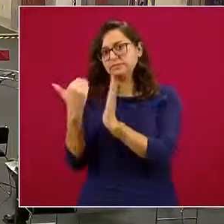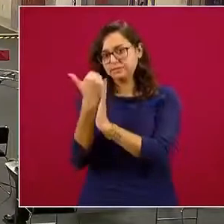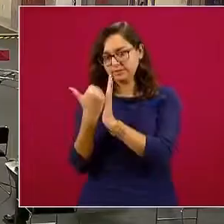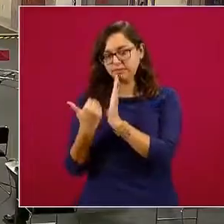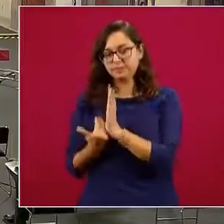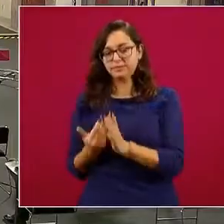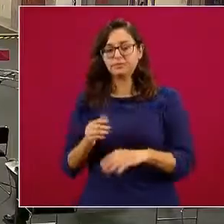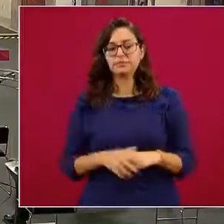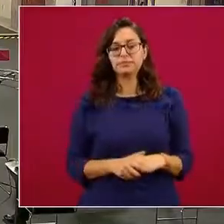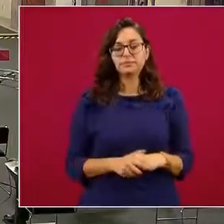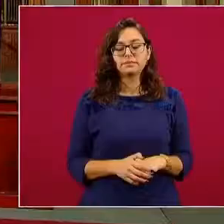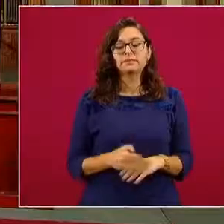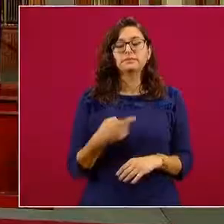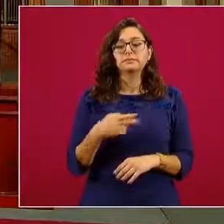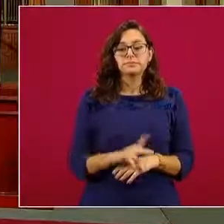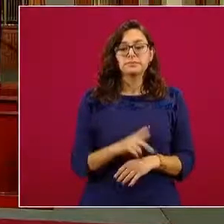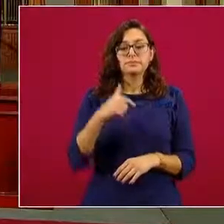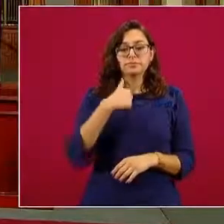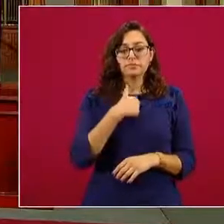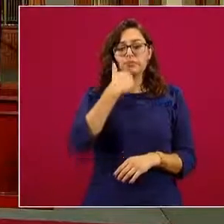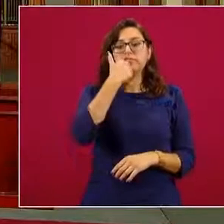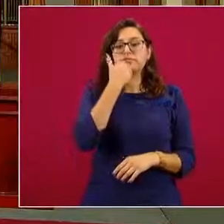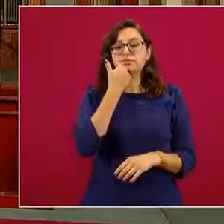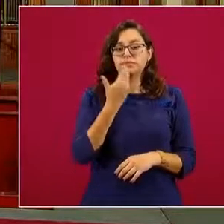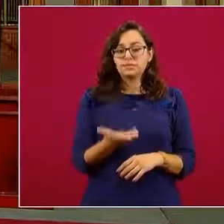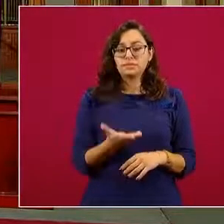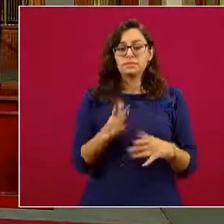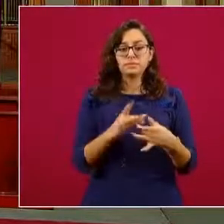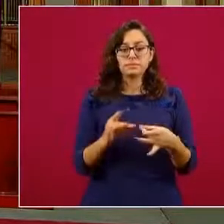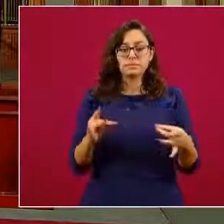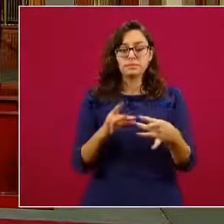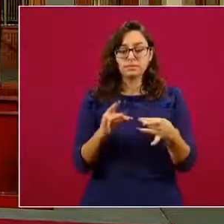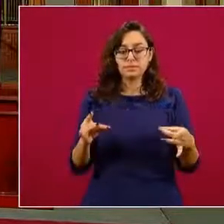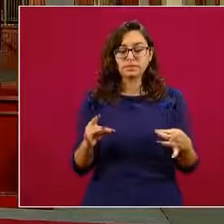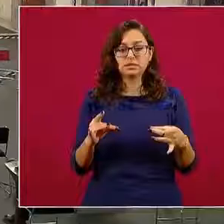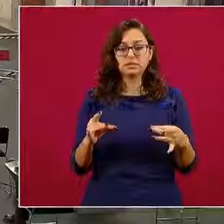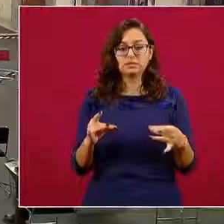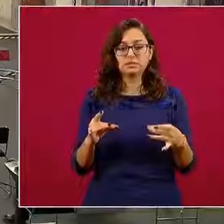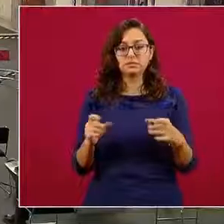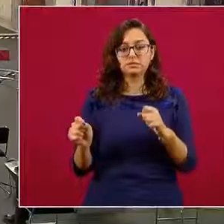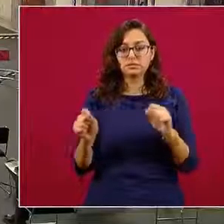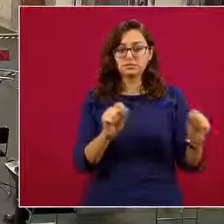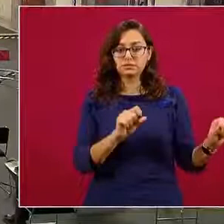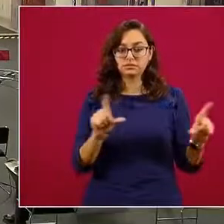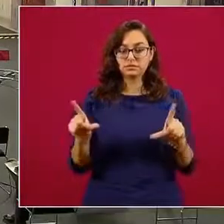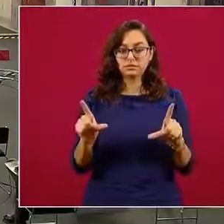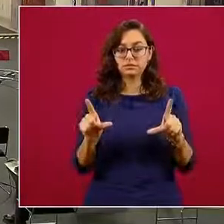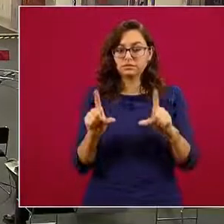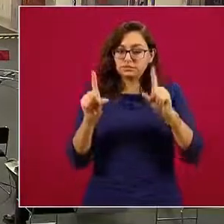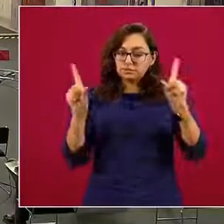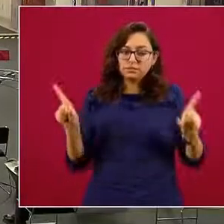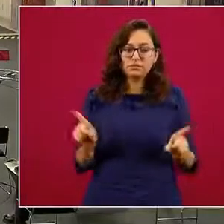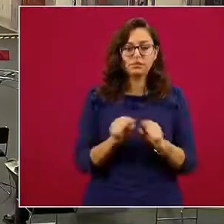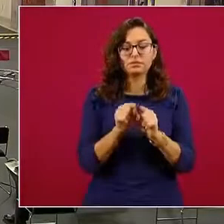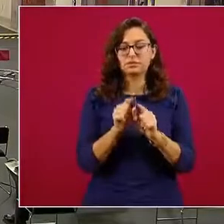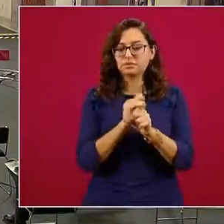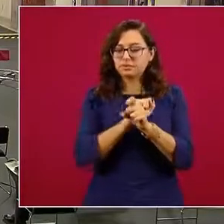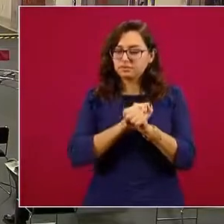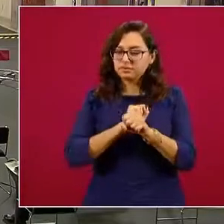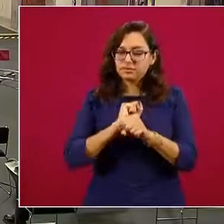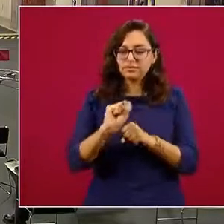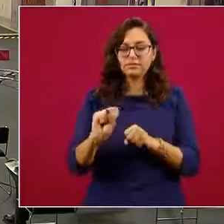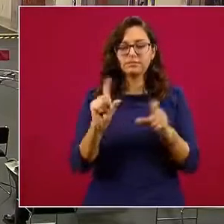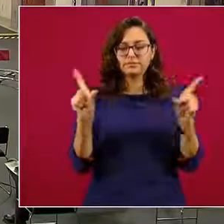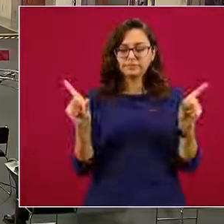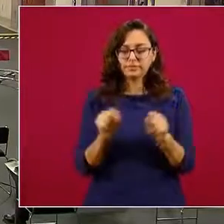Bueno, a mí me gustaría cerrar estas presentaciones con una actualización breve, lo más breve